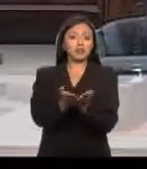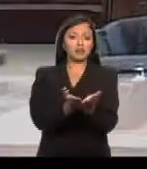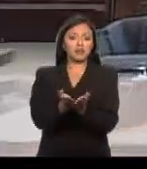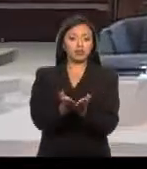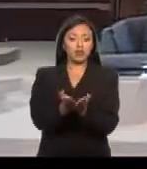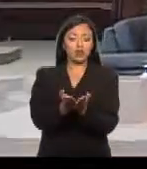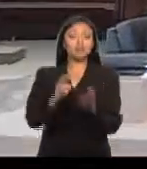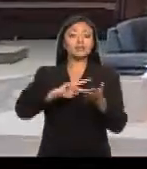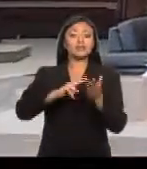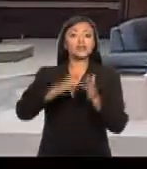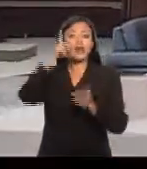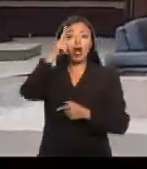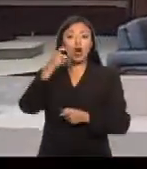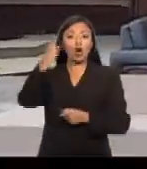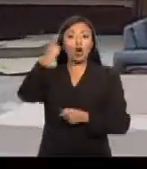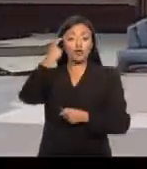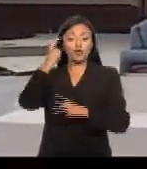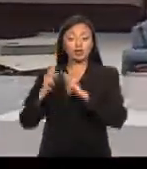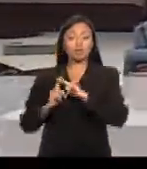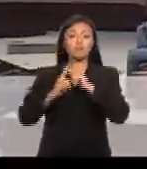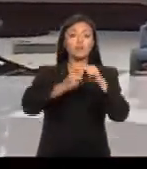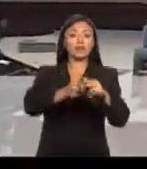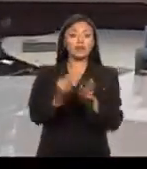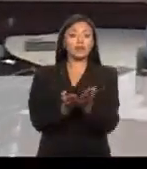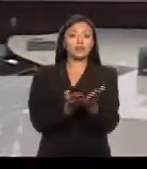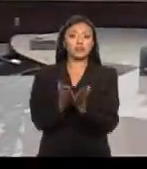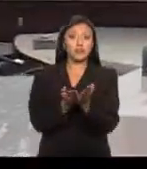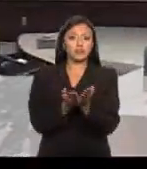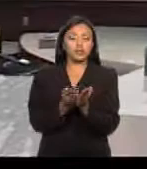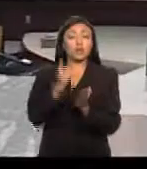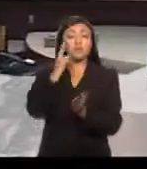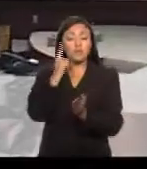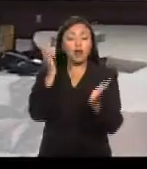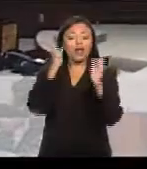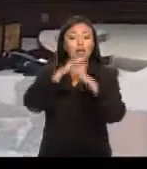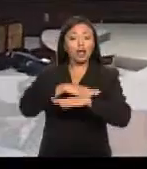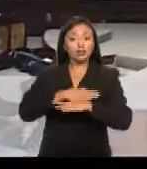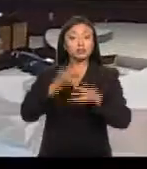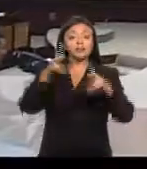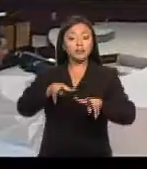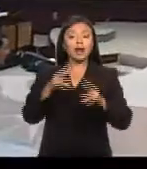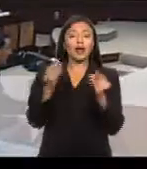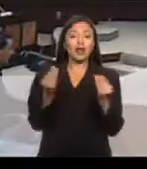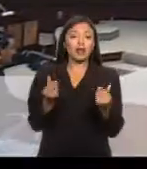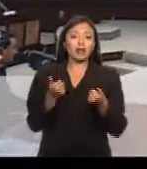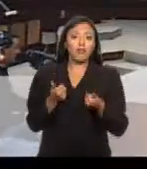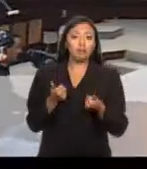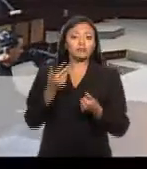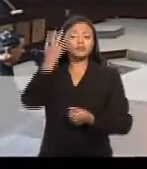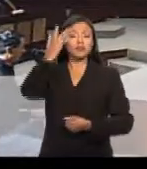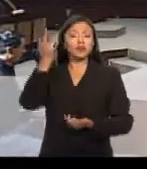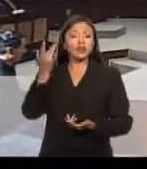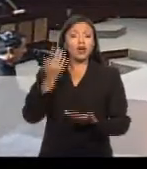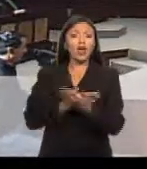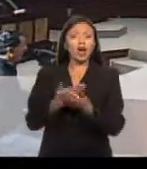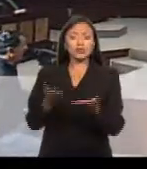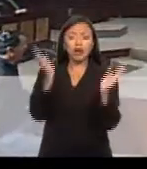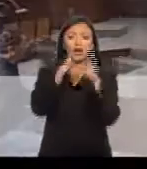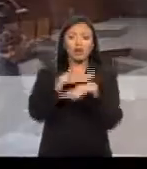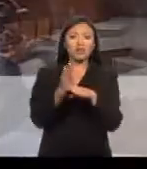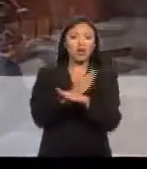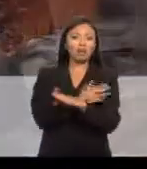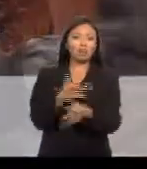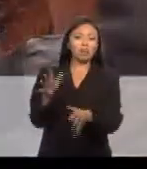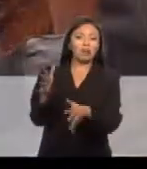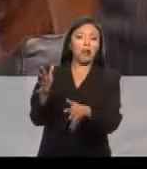decir, el Estado modificando su propia condición de prestador de servicios, apostando a la gratuidad, pero al mismo tiempo a la calidad, porque